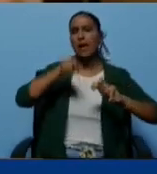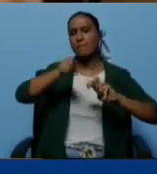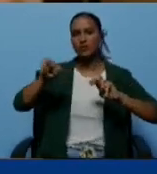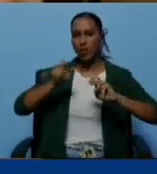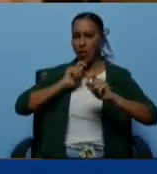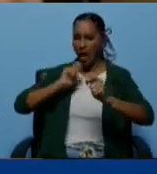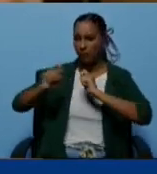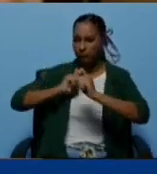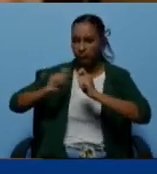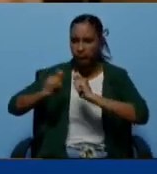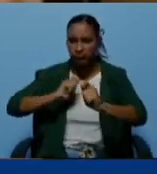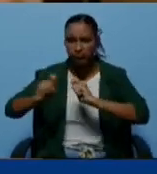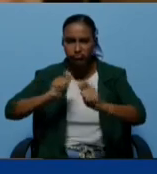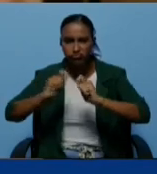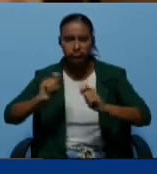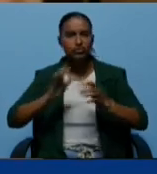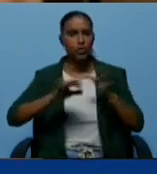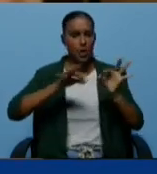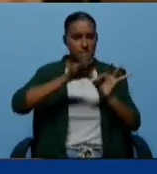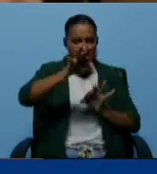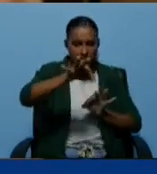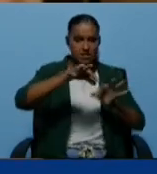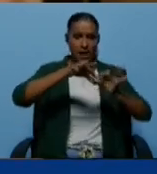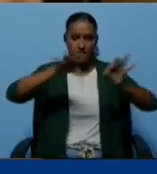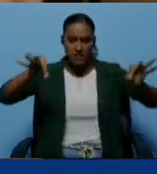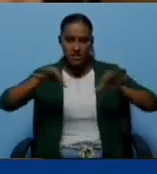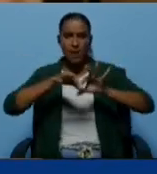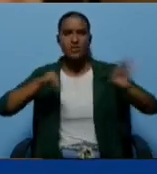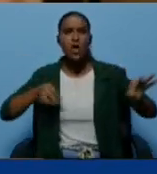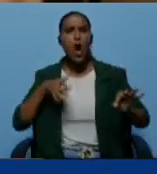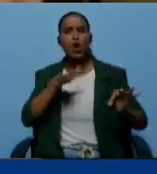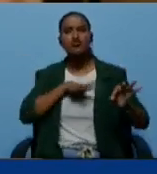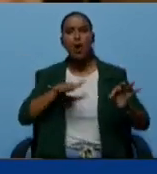necroscopia, levantamiento planimétrico, trayectoria balística,